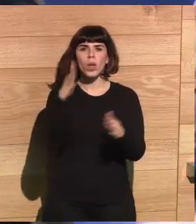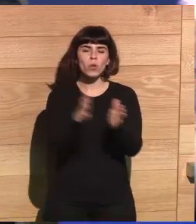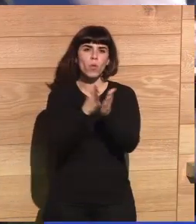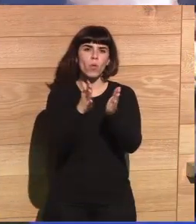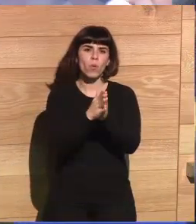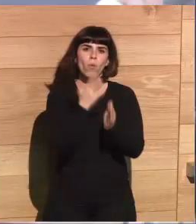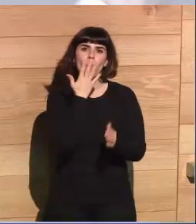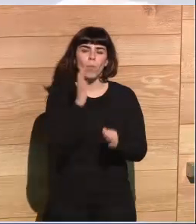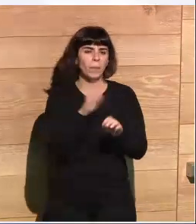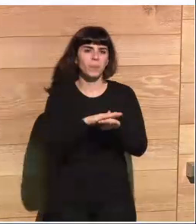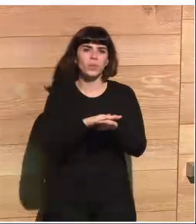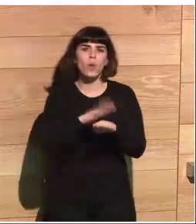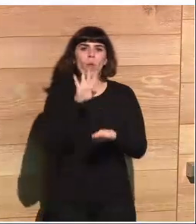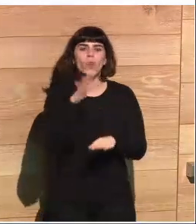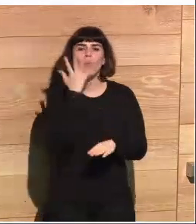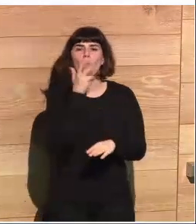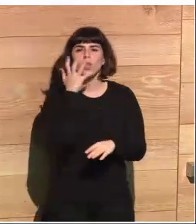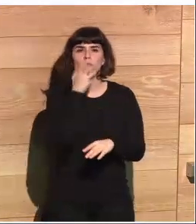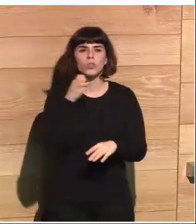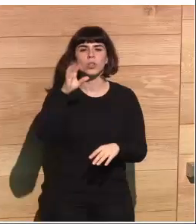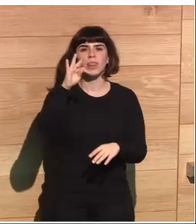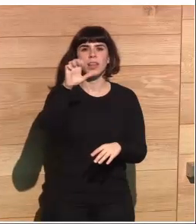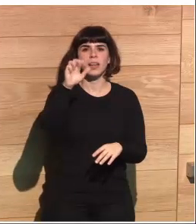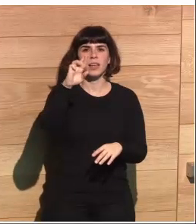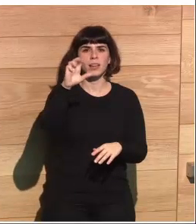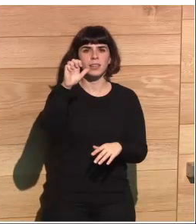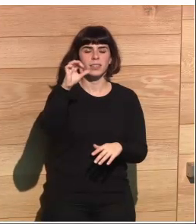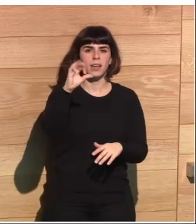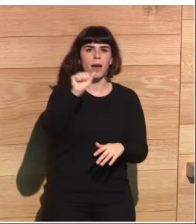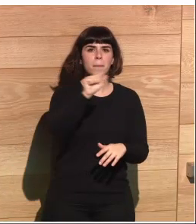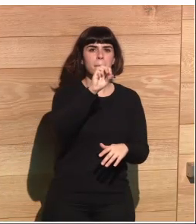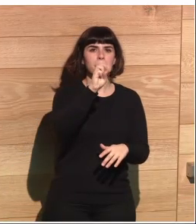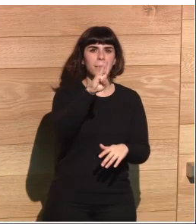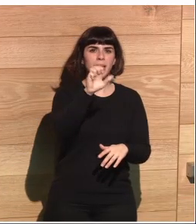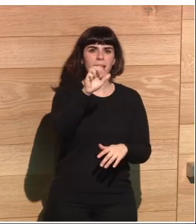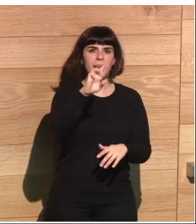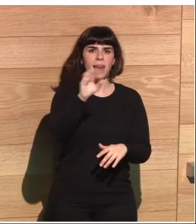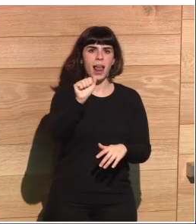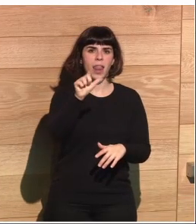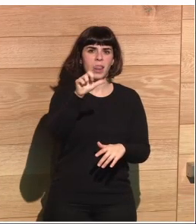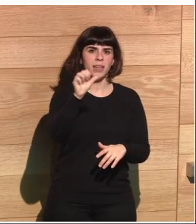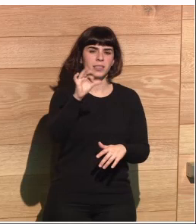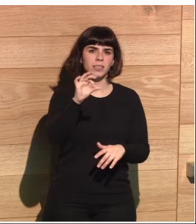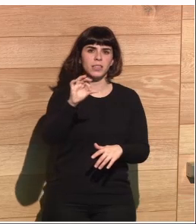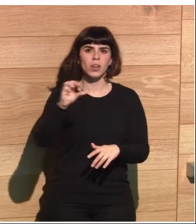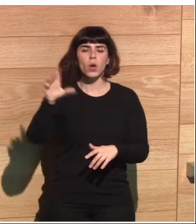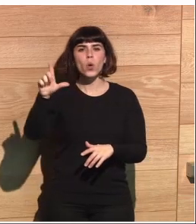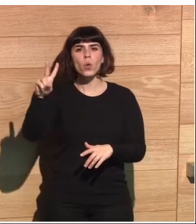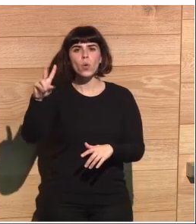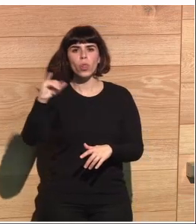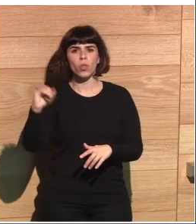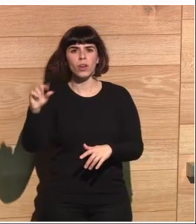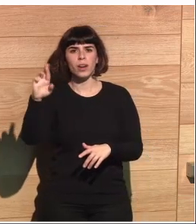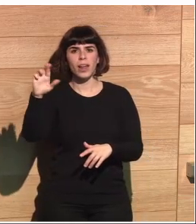de Teresa Perales, que es la primera ilustración que veis, Matilde Ucelay, que fue la primera arquitecta que hubo en España, Luz Reyo, que